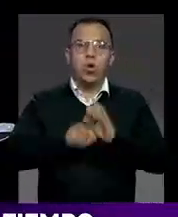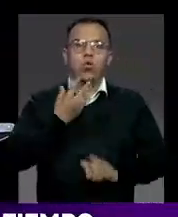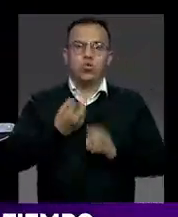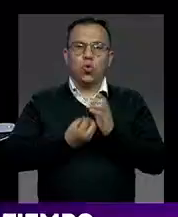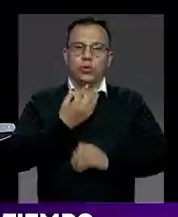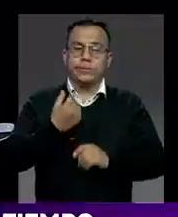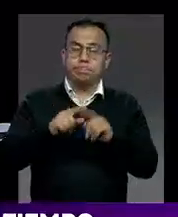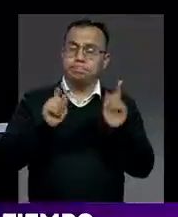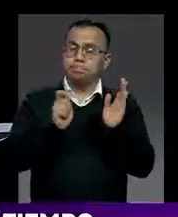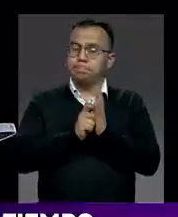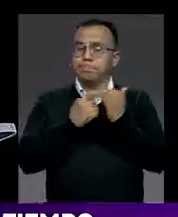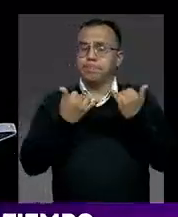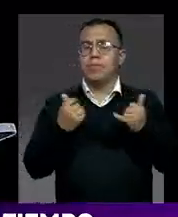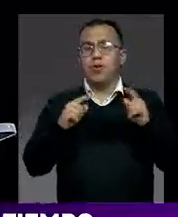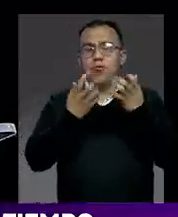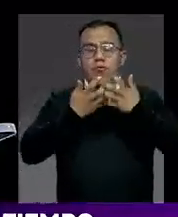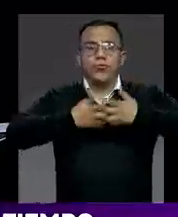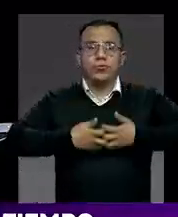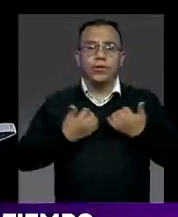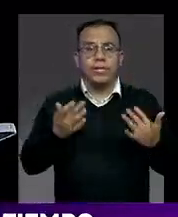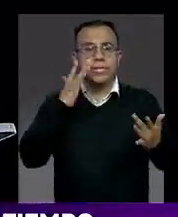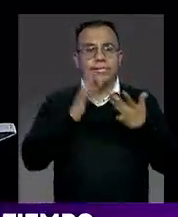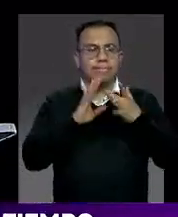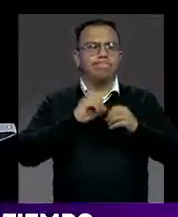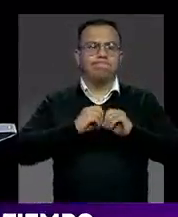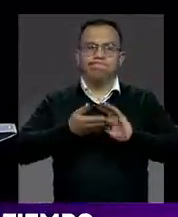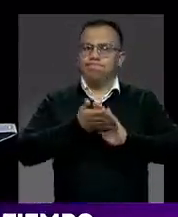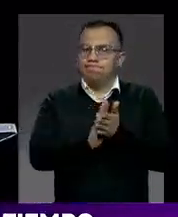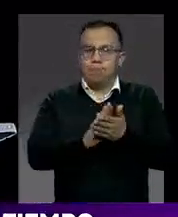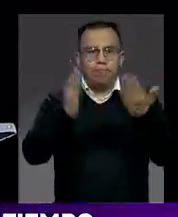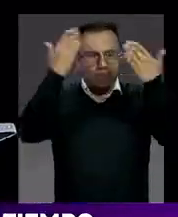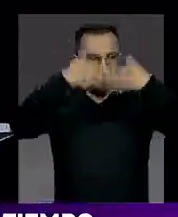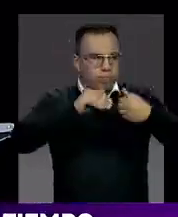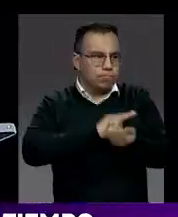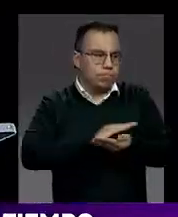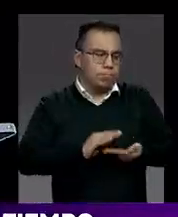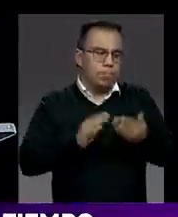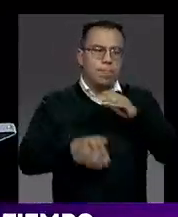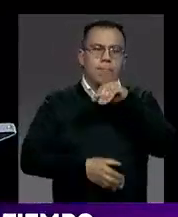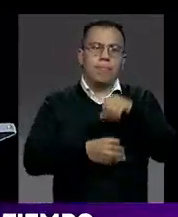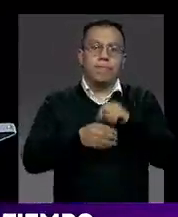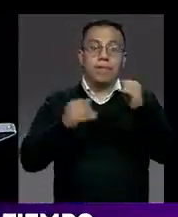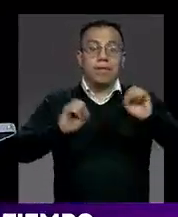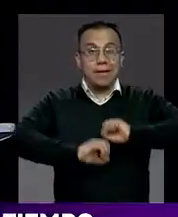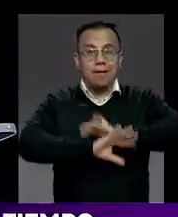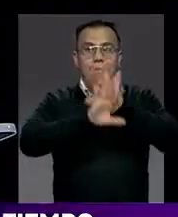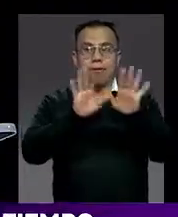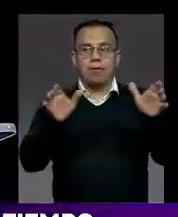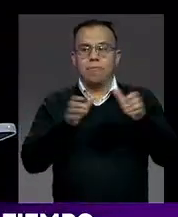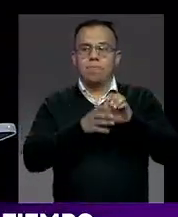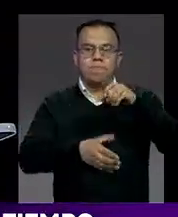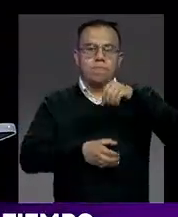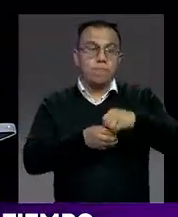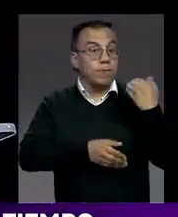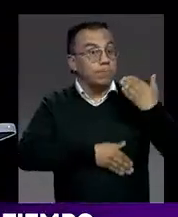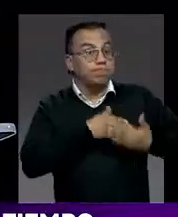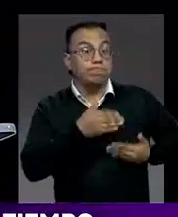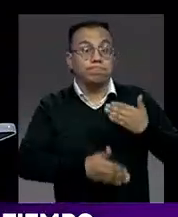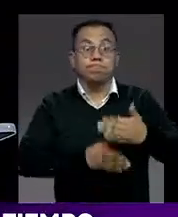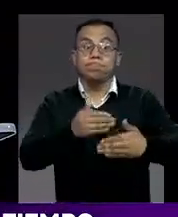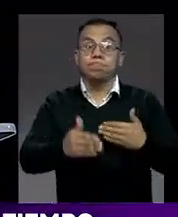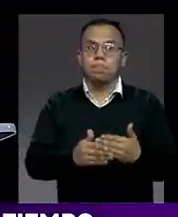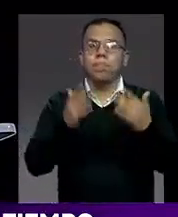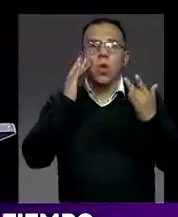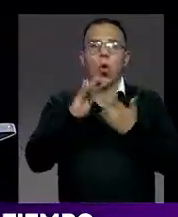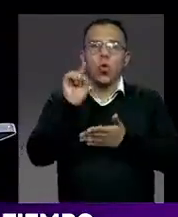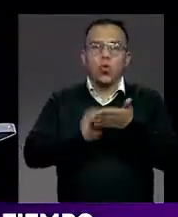ahora para que esto funcione necesitamos acabar con la corrupción por lo menos si tenemos que tener muy claro que los procesos de contratación